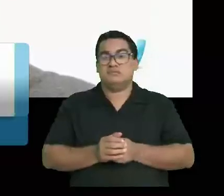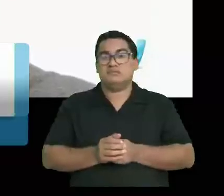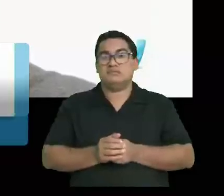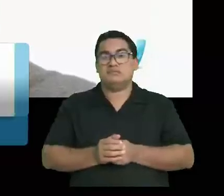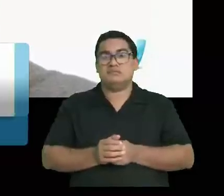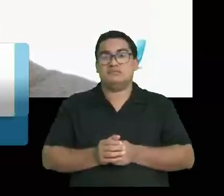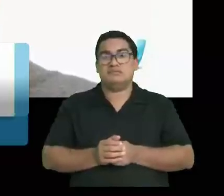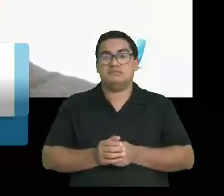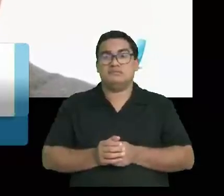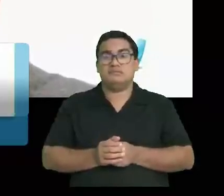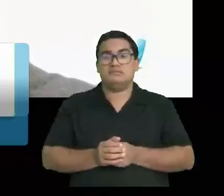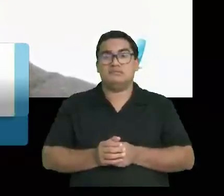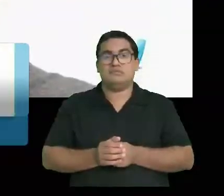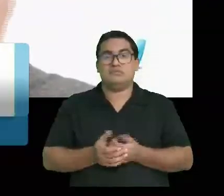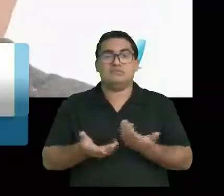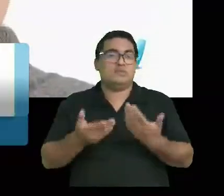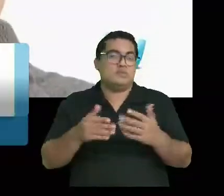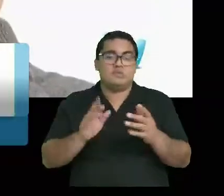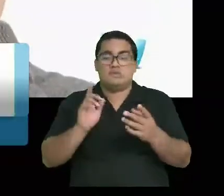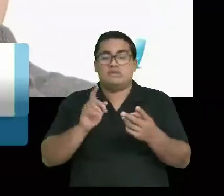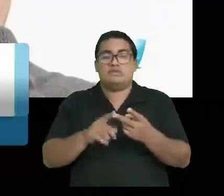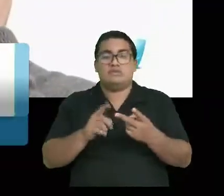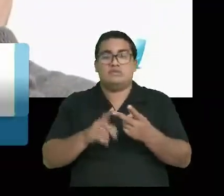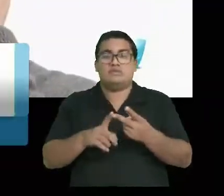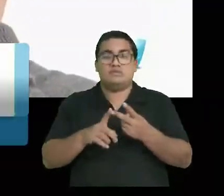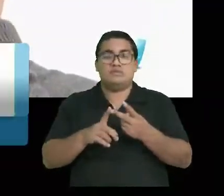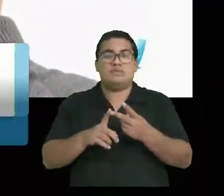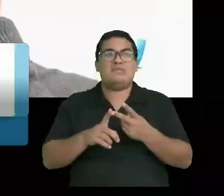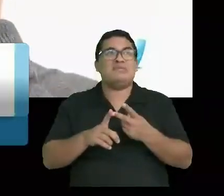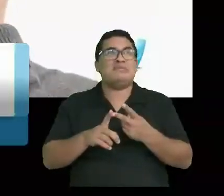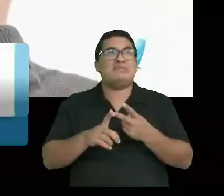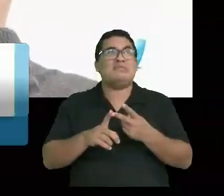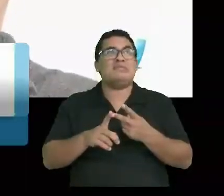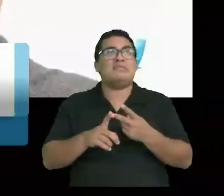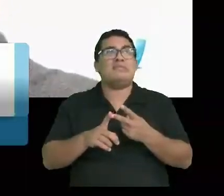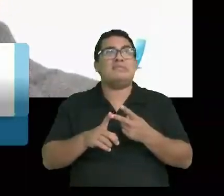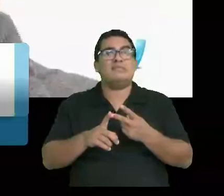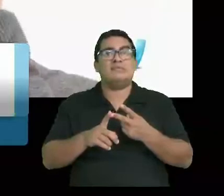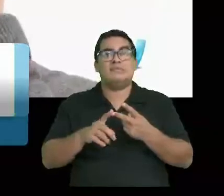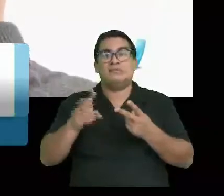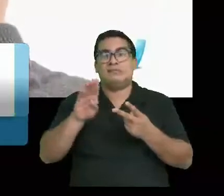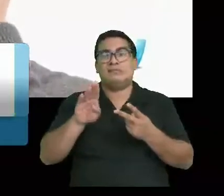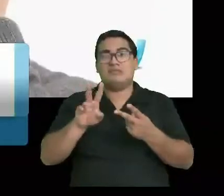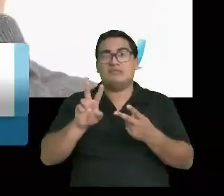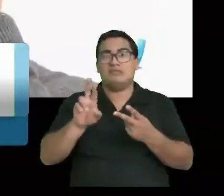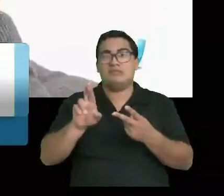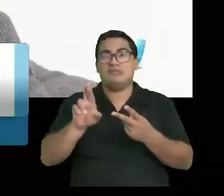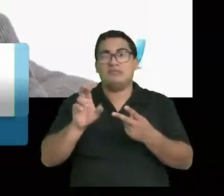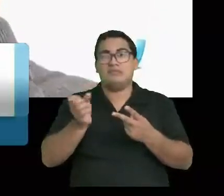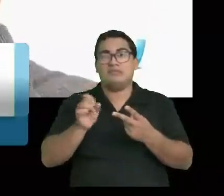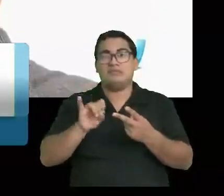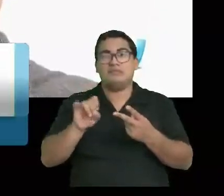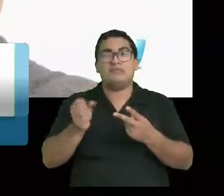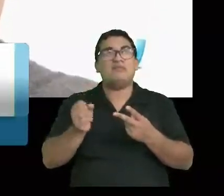solucionarse. Es algo muy, muy leve. Tenemos después el bruxismo...